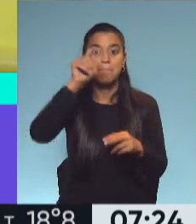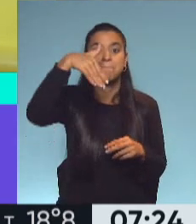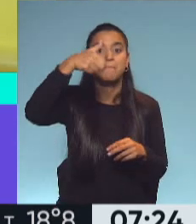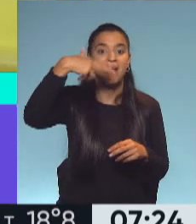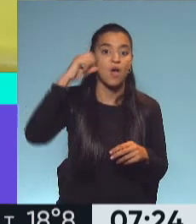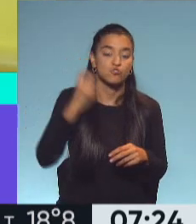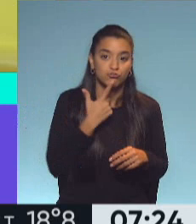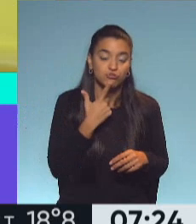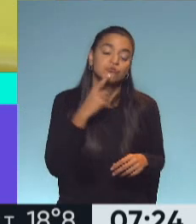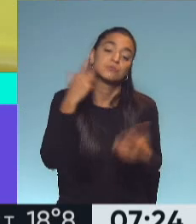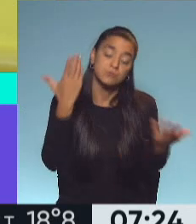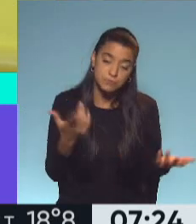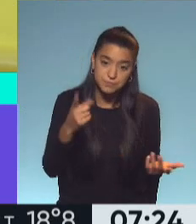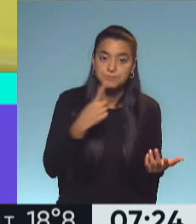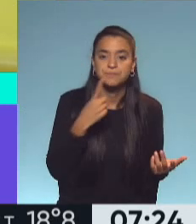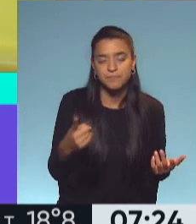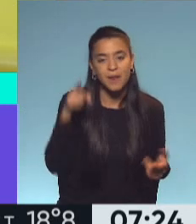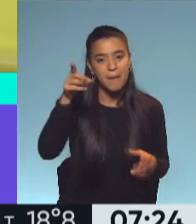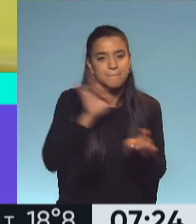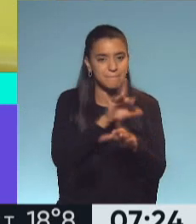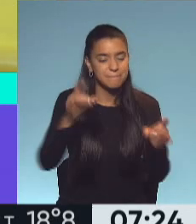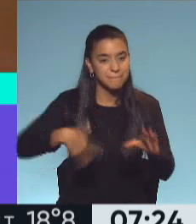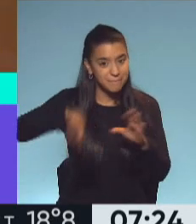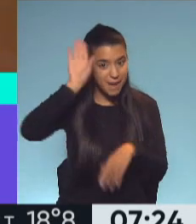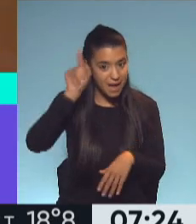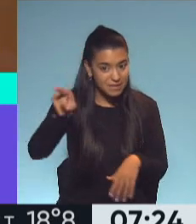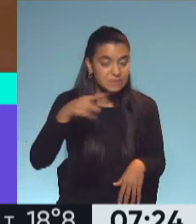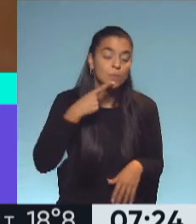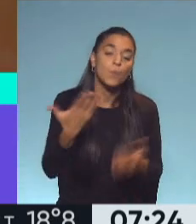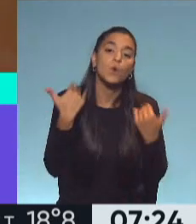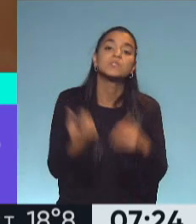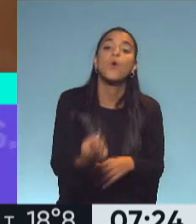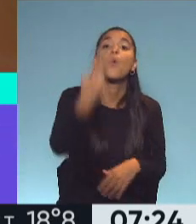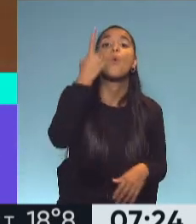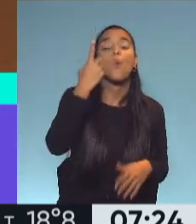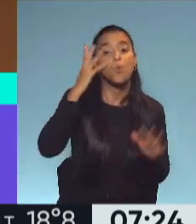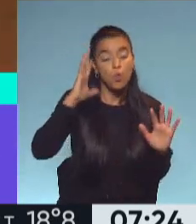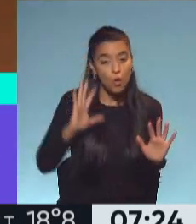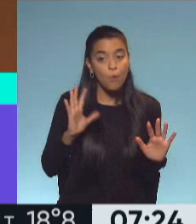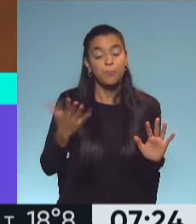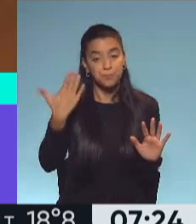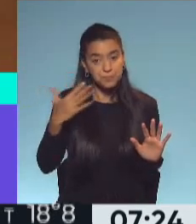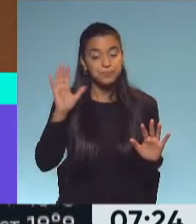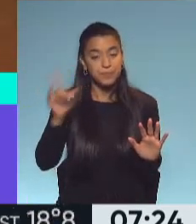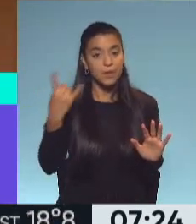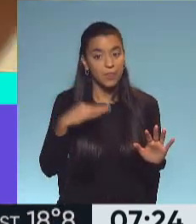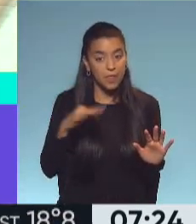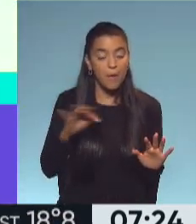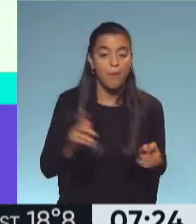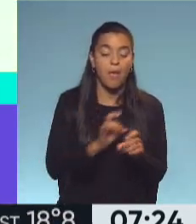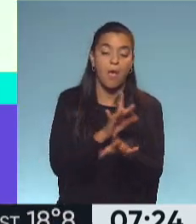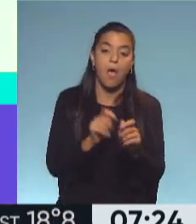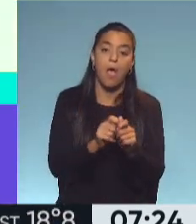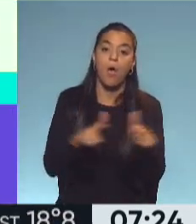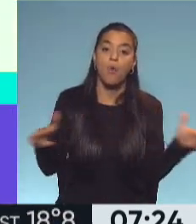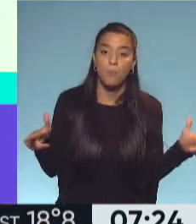que entendemos que es una variante que está estudiada como más contagiosa y puede ser uno de los motivos por los cuales tengamos un